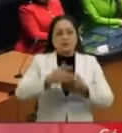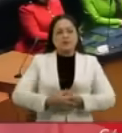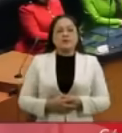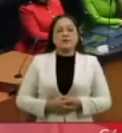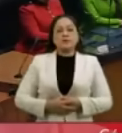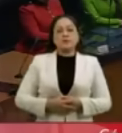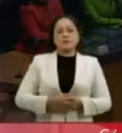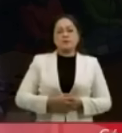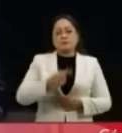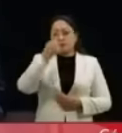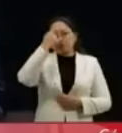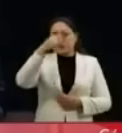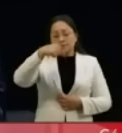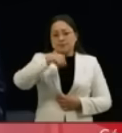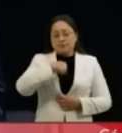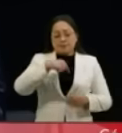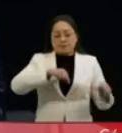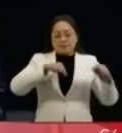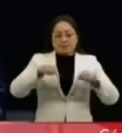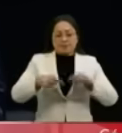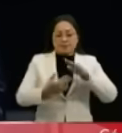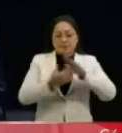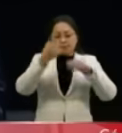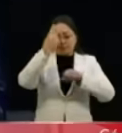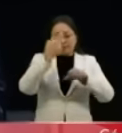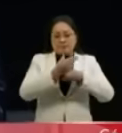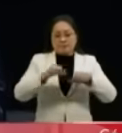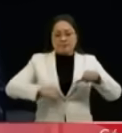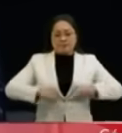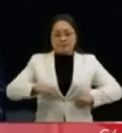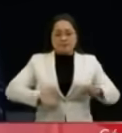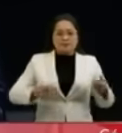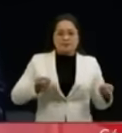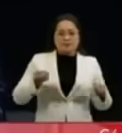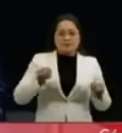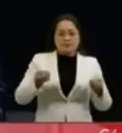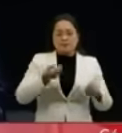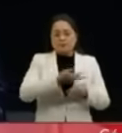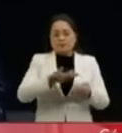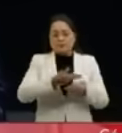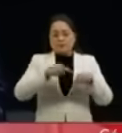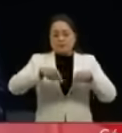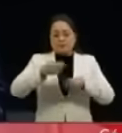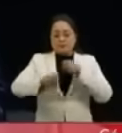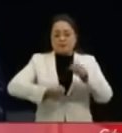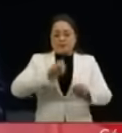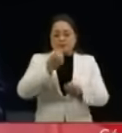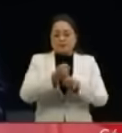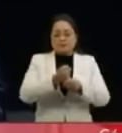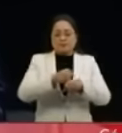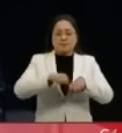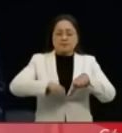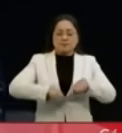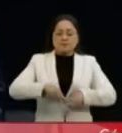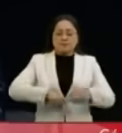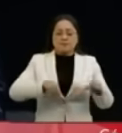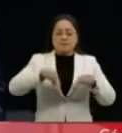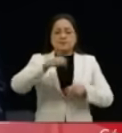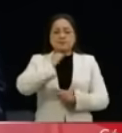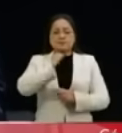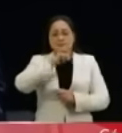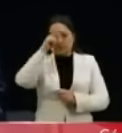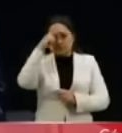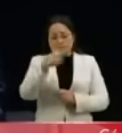para que pueda esta mesa directiva conducir las tareas este año legislativo. Quiero